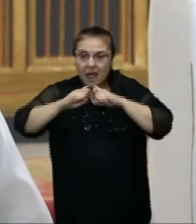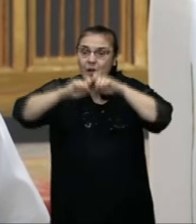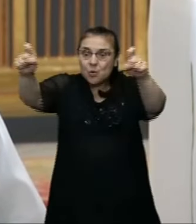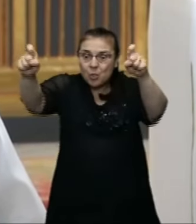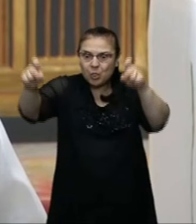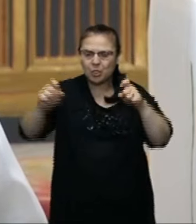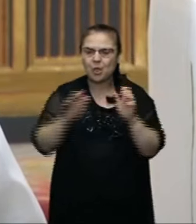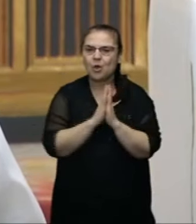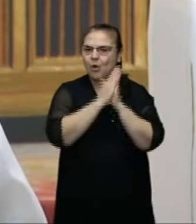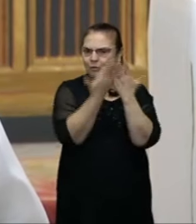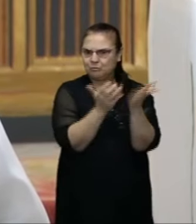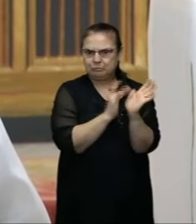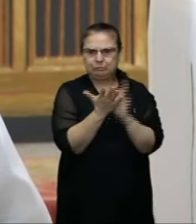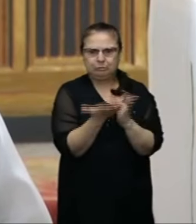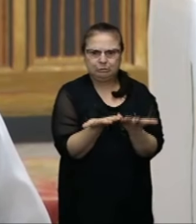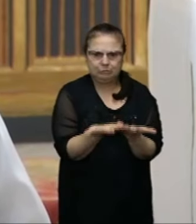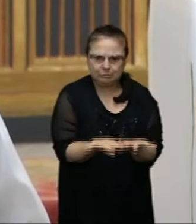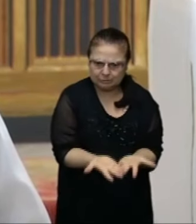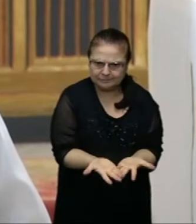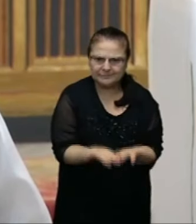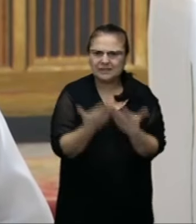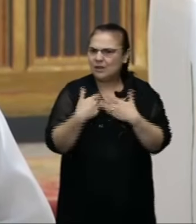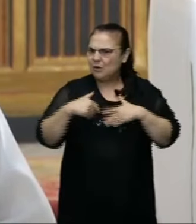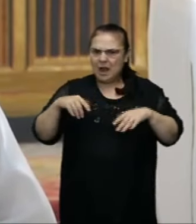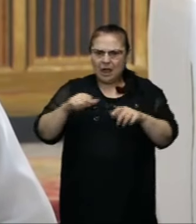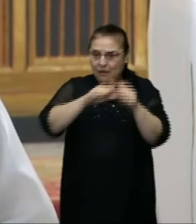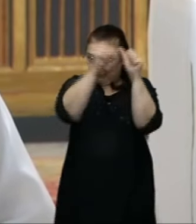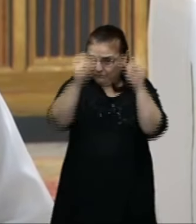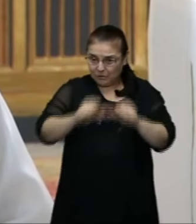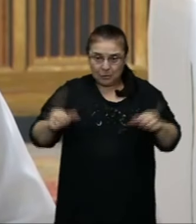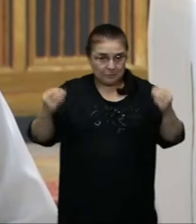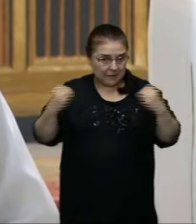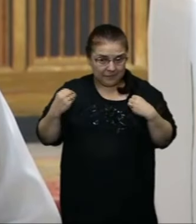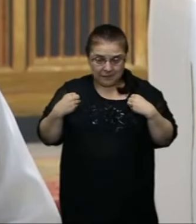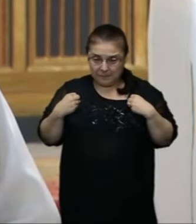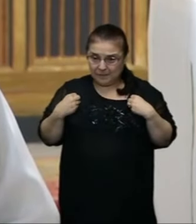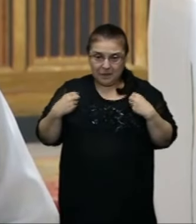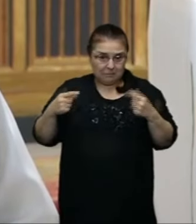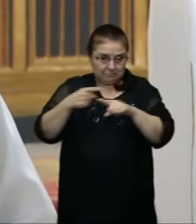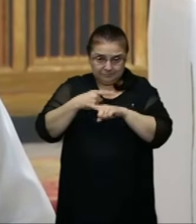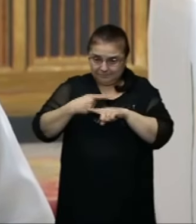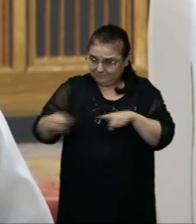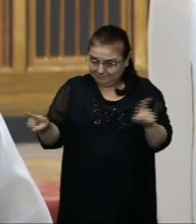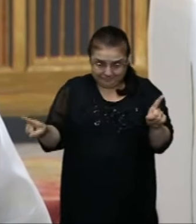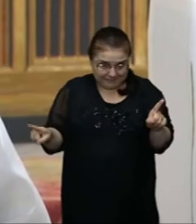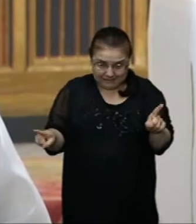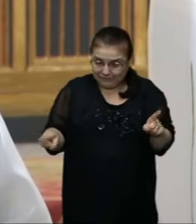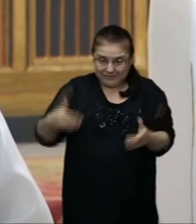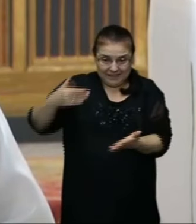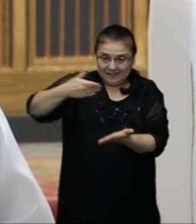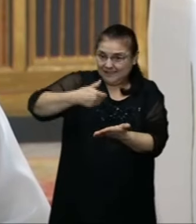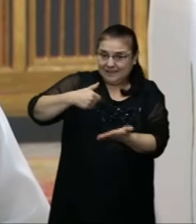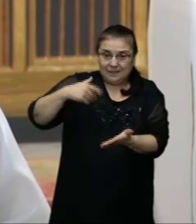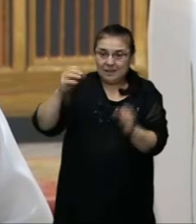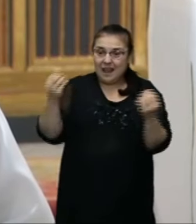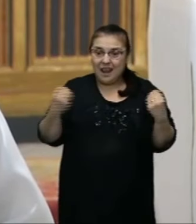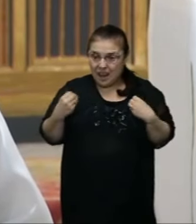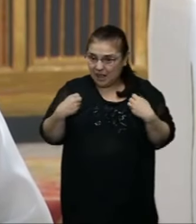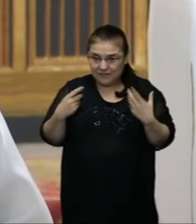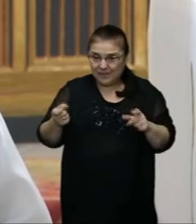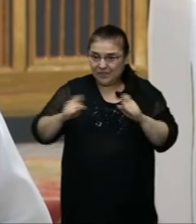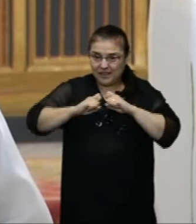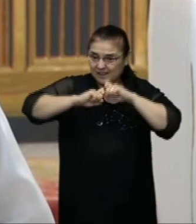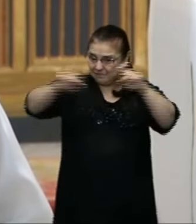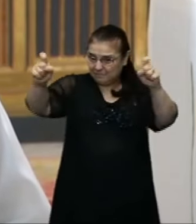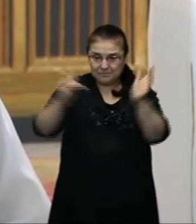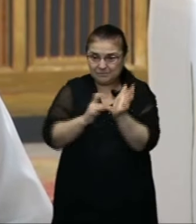muchas herejías en el ambiente, con una forma de vivir totalmente distinta a la vida que propone Jesucristo y la Iglesia, tuvo que anunciar